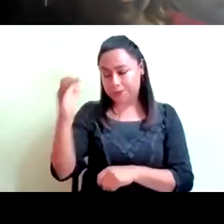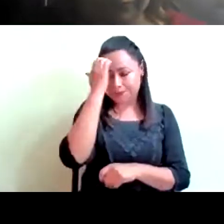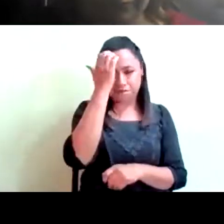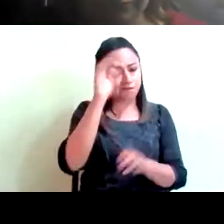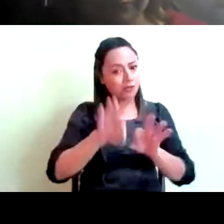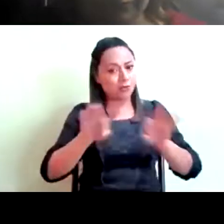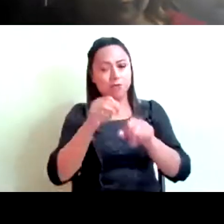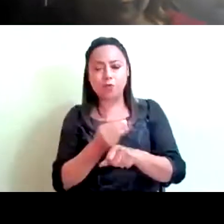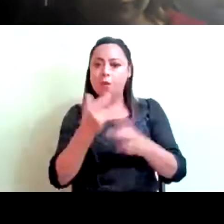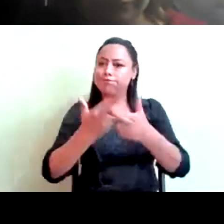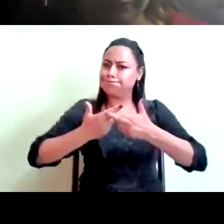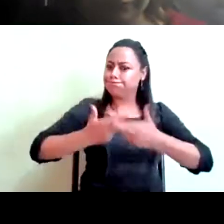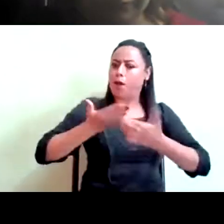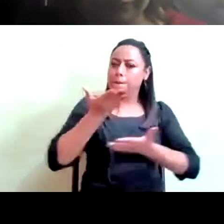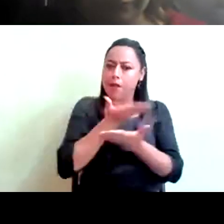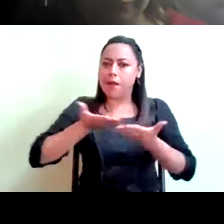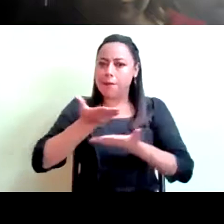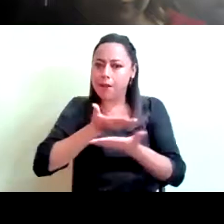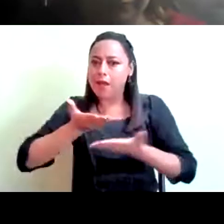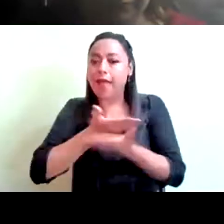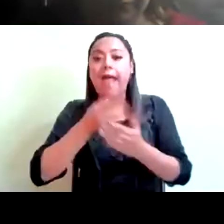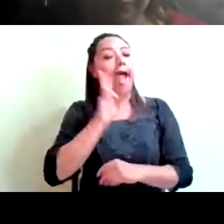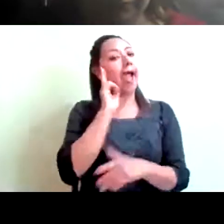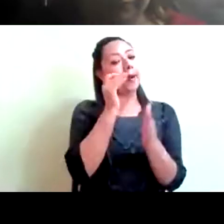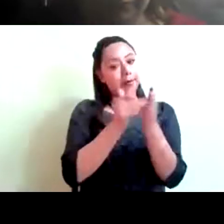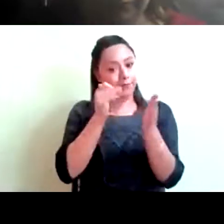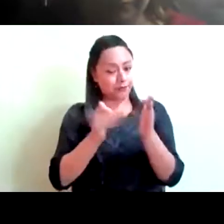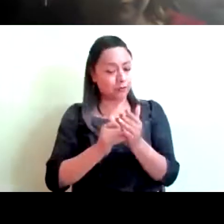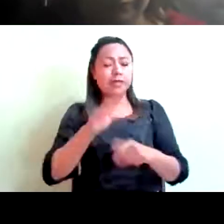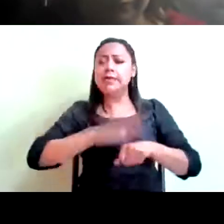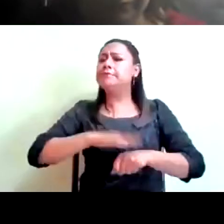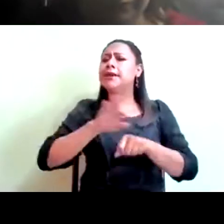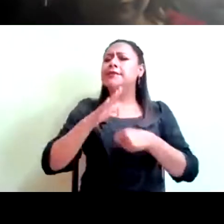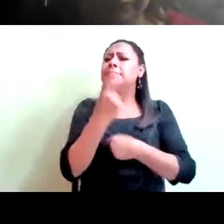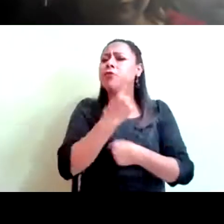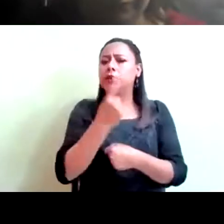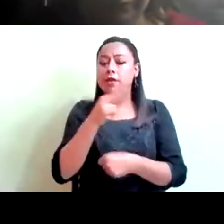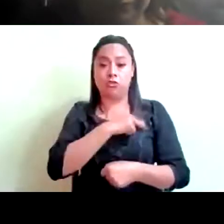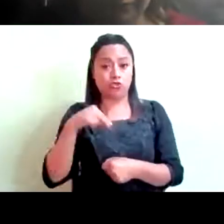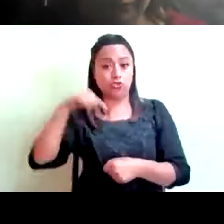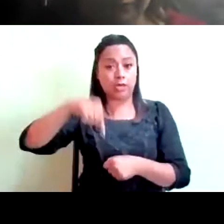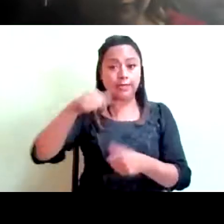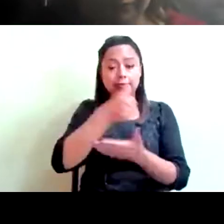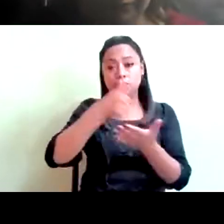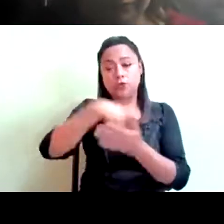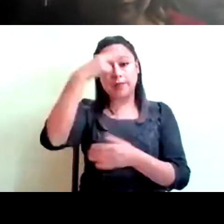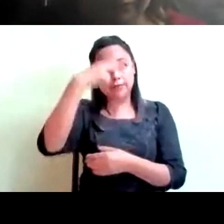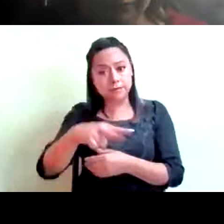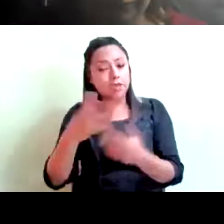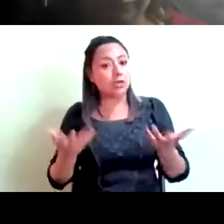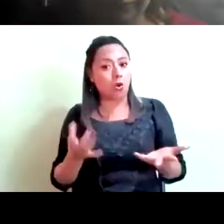enriquecer y ver qué nos falta en esa ley, sobre todo porque nosotros ya en esta ciudad, no nada más,